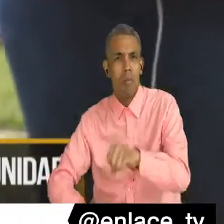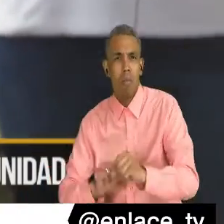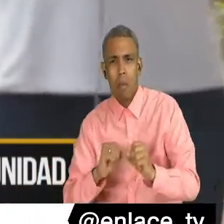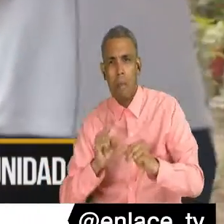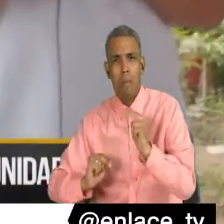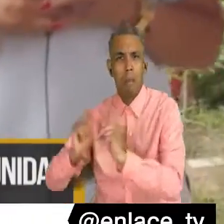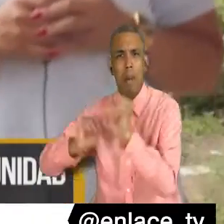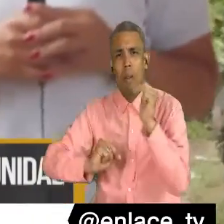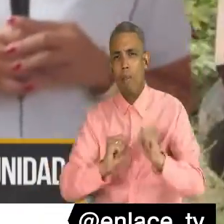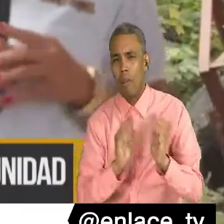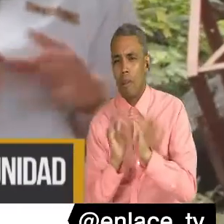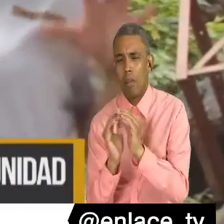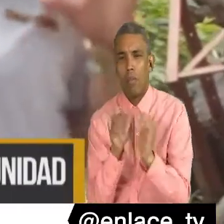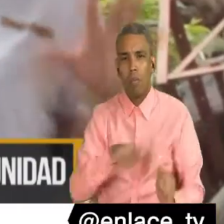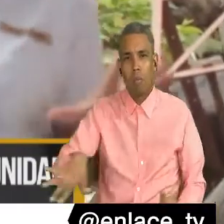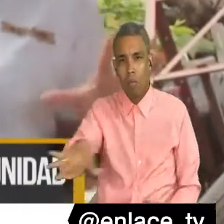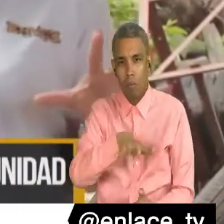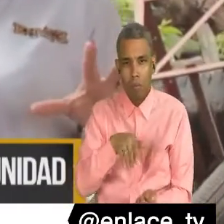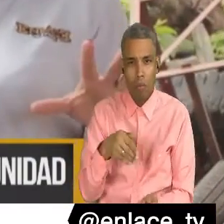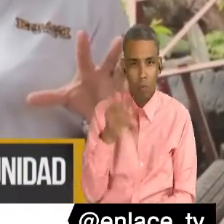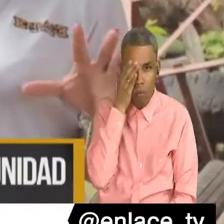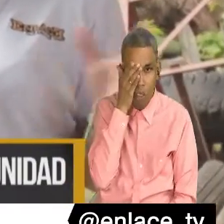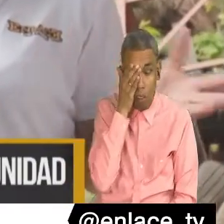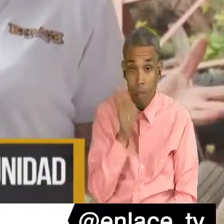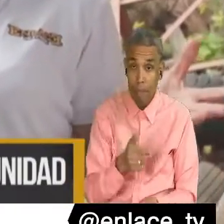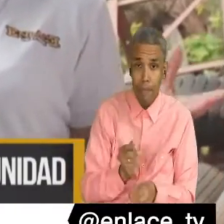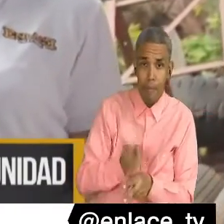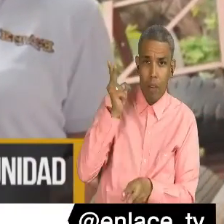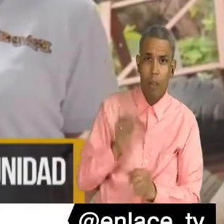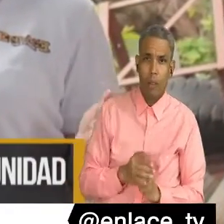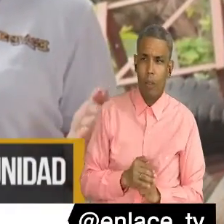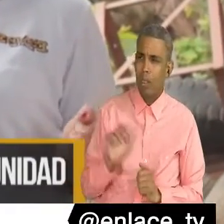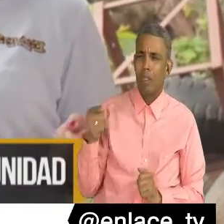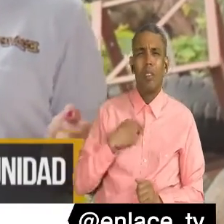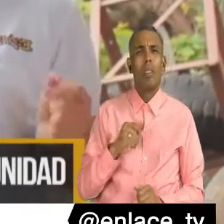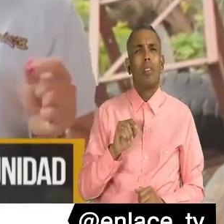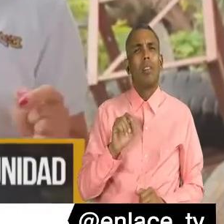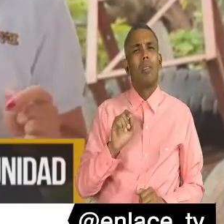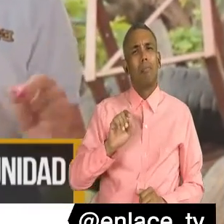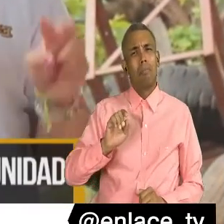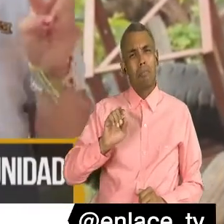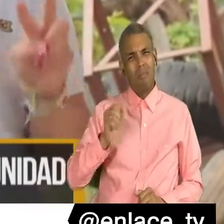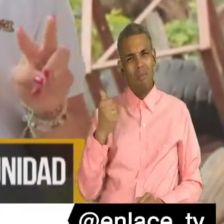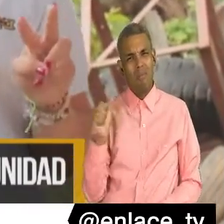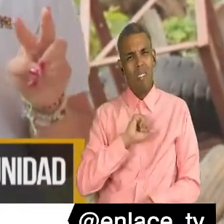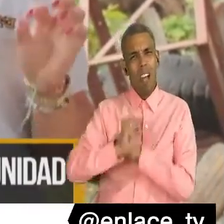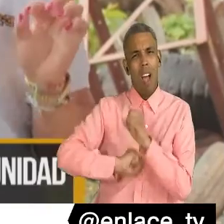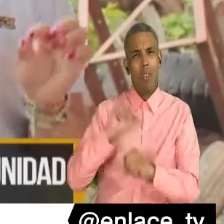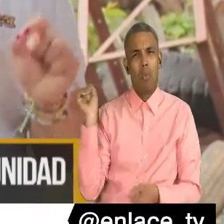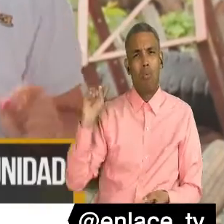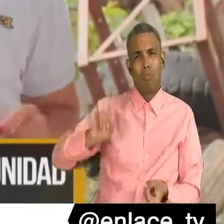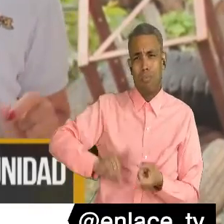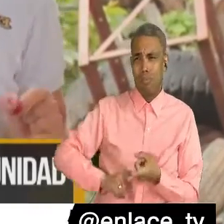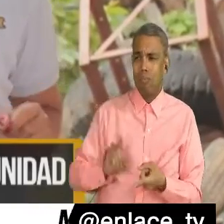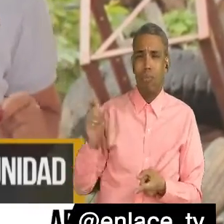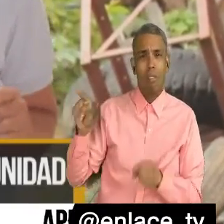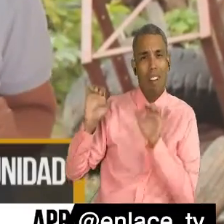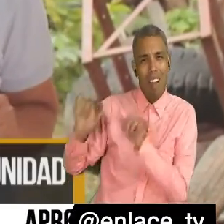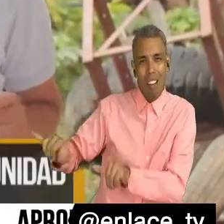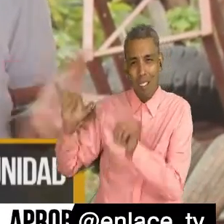pesada de 25 toneladas que desde hace 5 años no funciona, según su propietario, por el hurto de dos piezas claves para